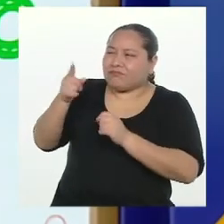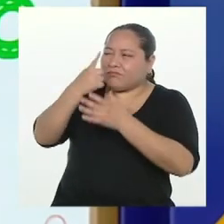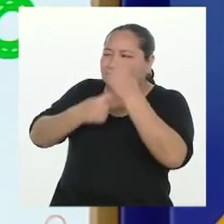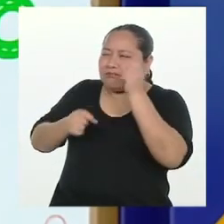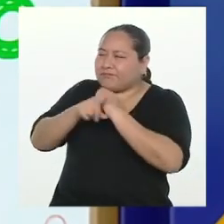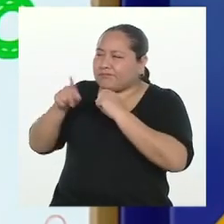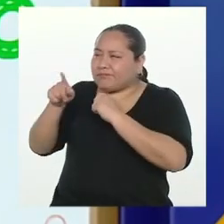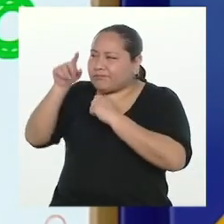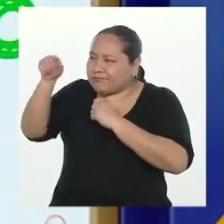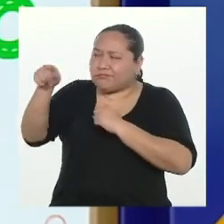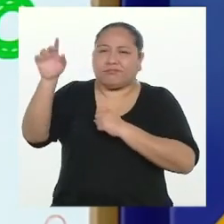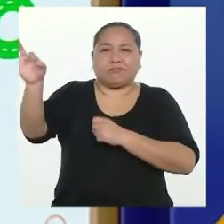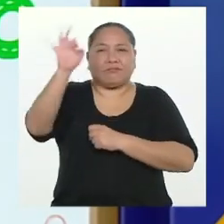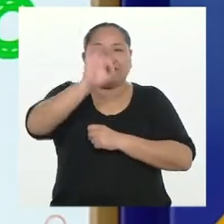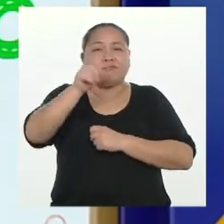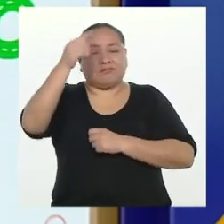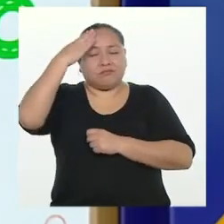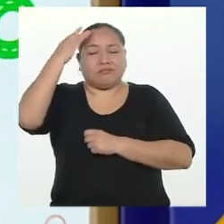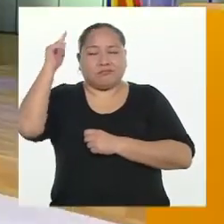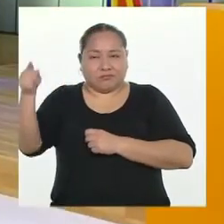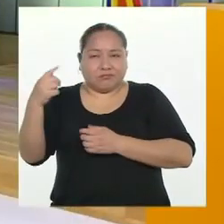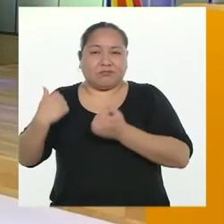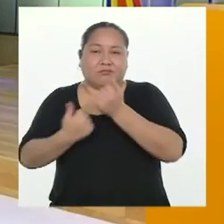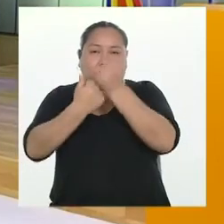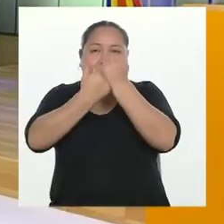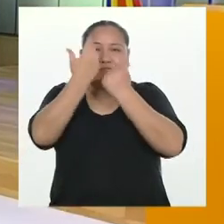Estoy seguro que ella o él te apoyará.